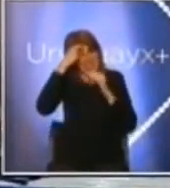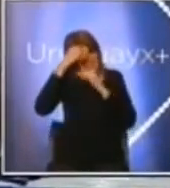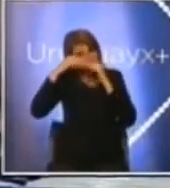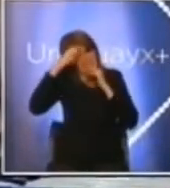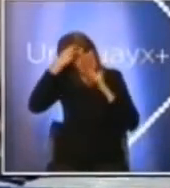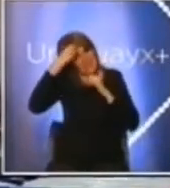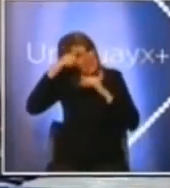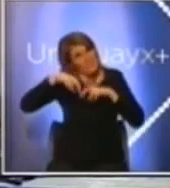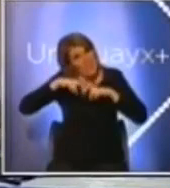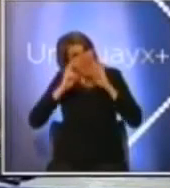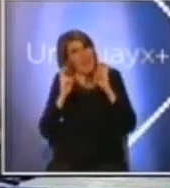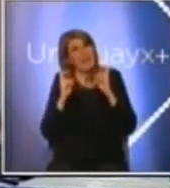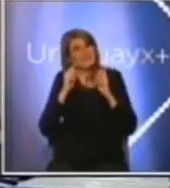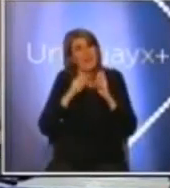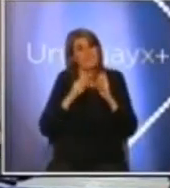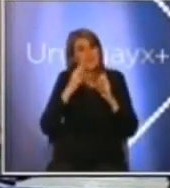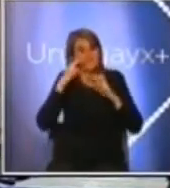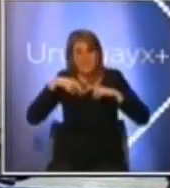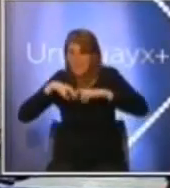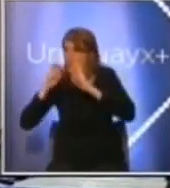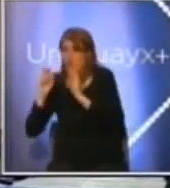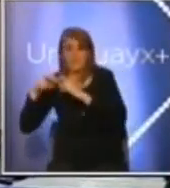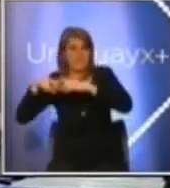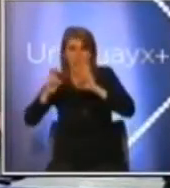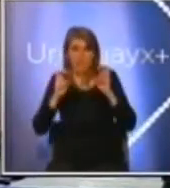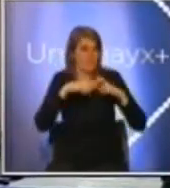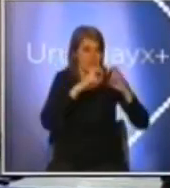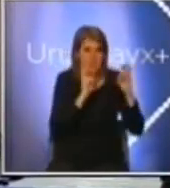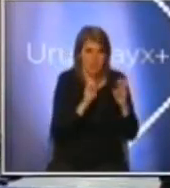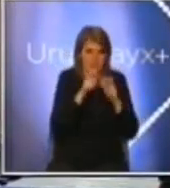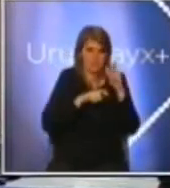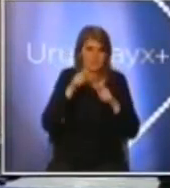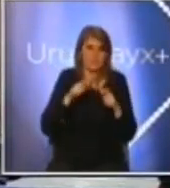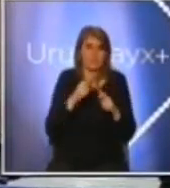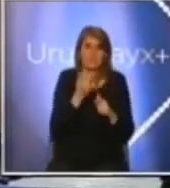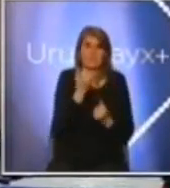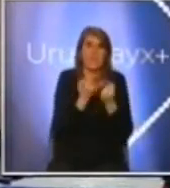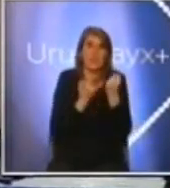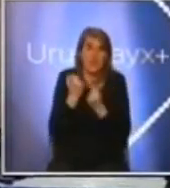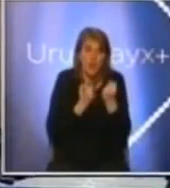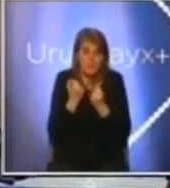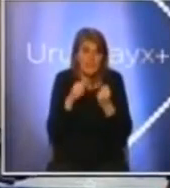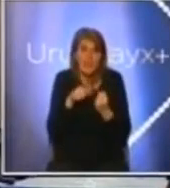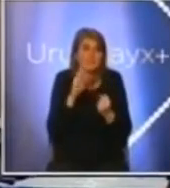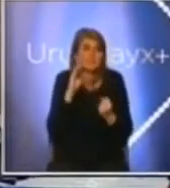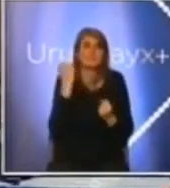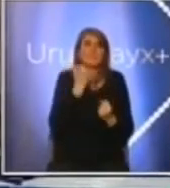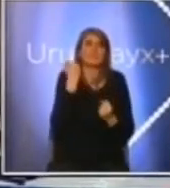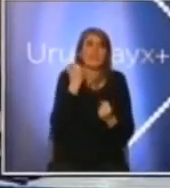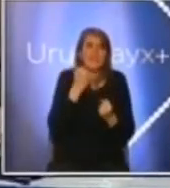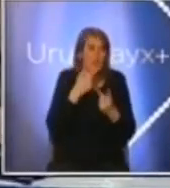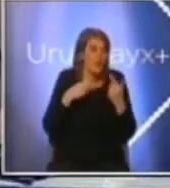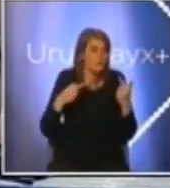creación del Sistema Nacional de Investigadores. Todos sabemos que Uruguay tiene una economía fuertemente basada en explotación de